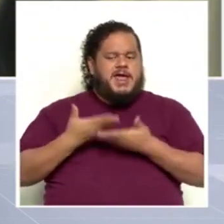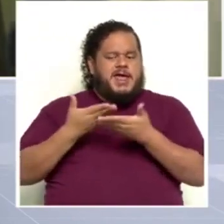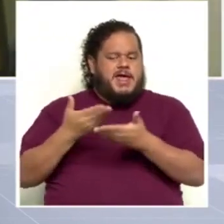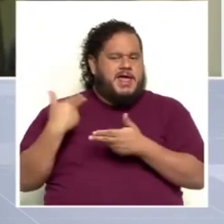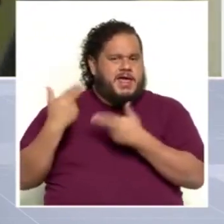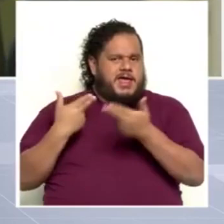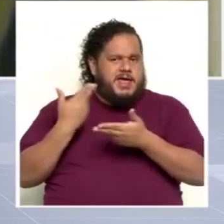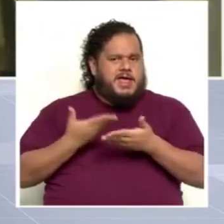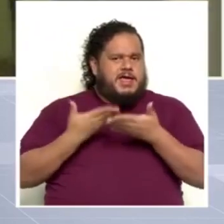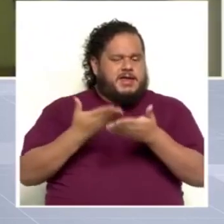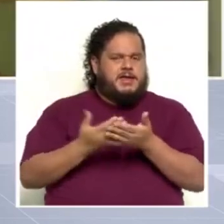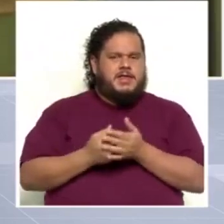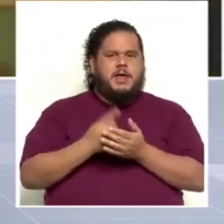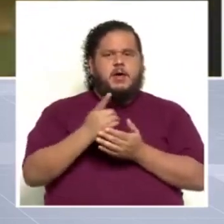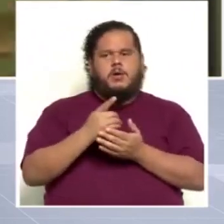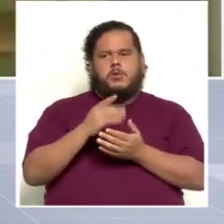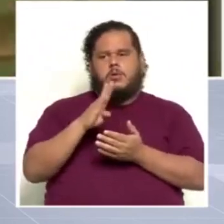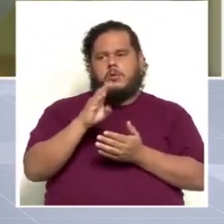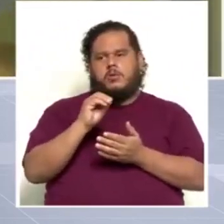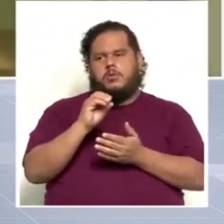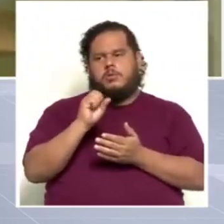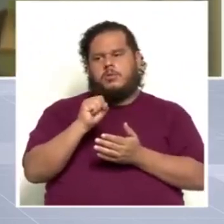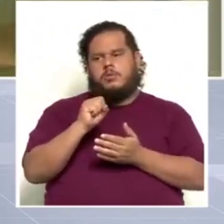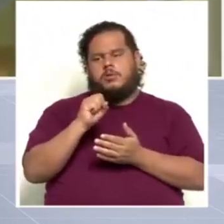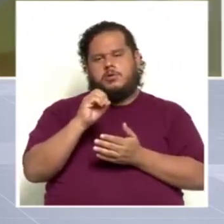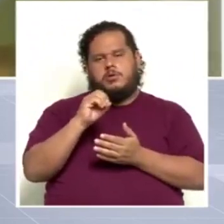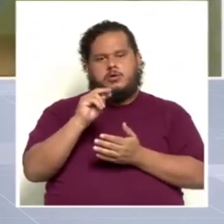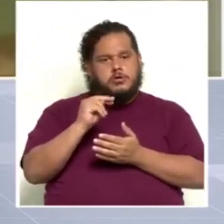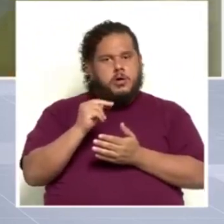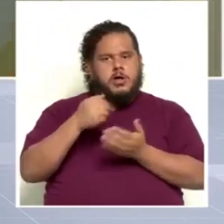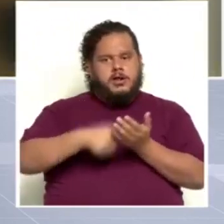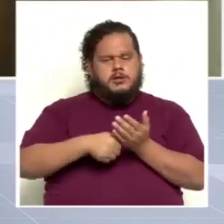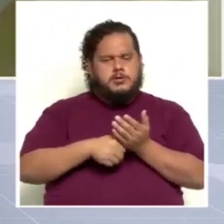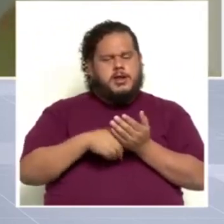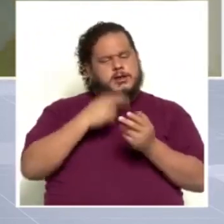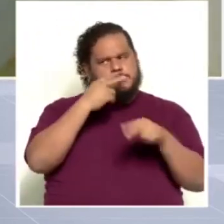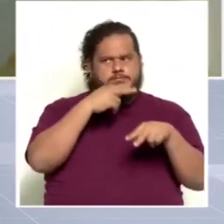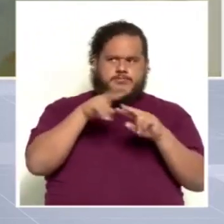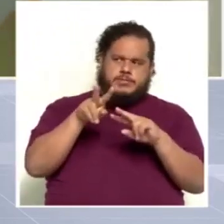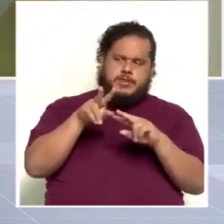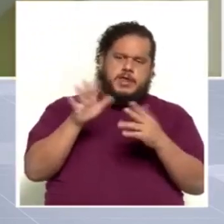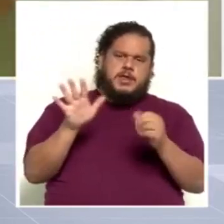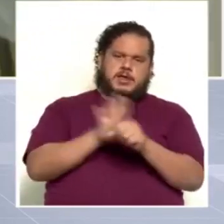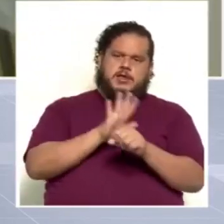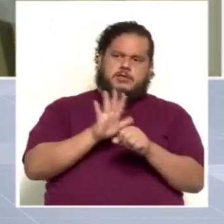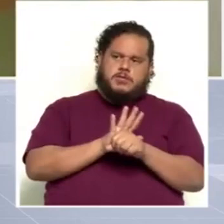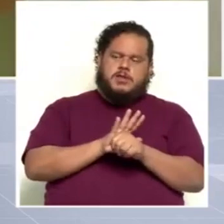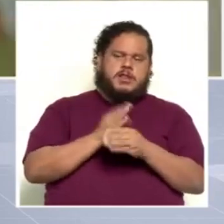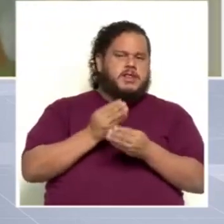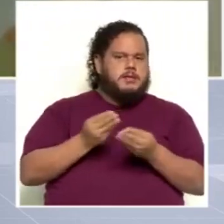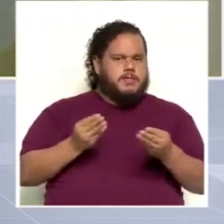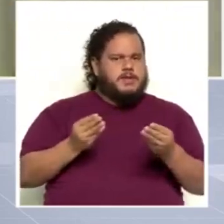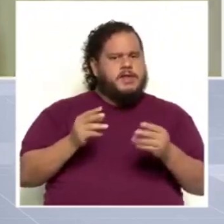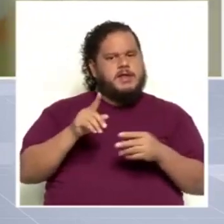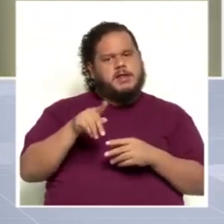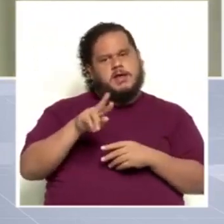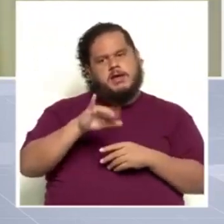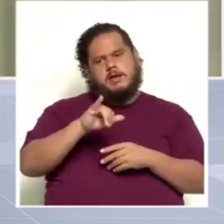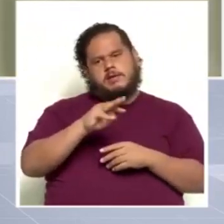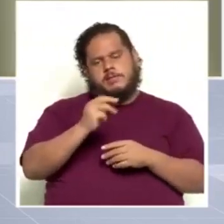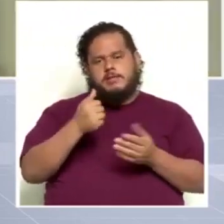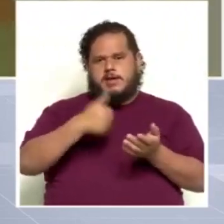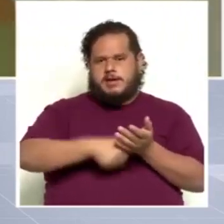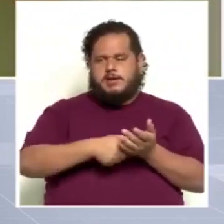Quiroz el otro día, un bolsón electoral que le vuelve a ver y que le resulta suficiente materia prima, ¿verdad?,